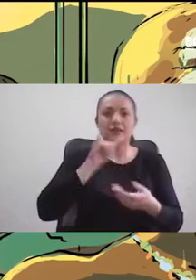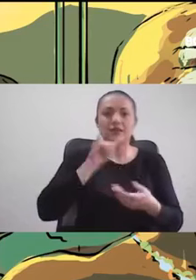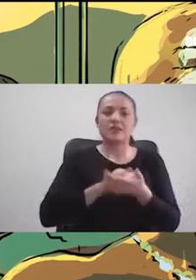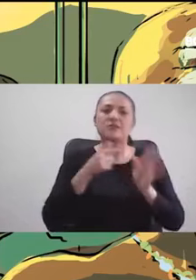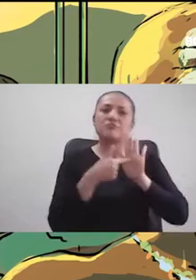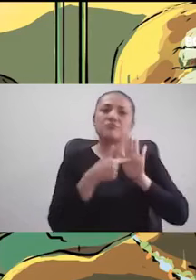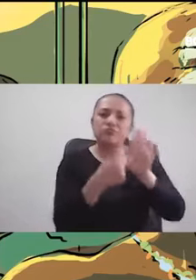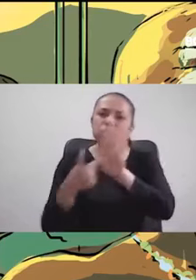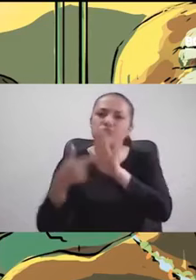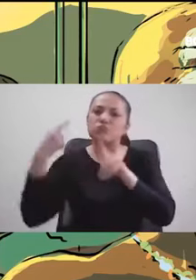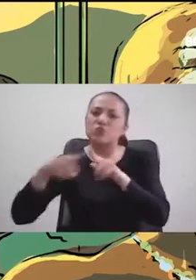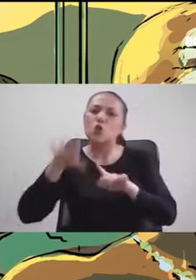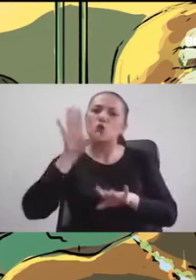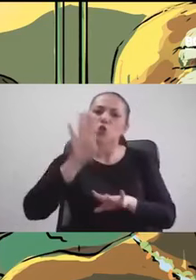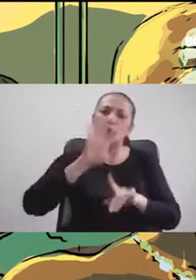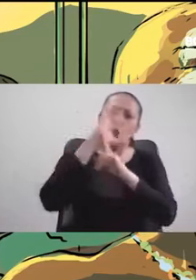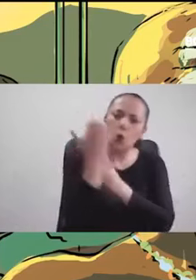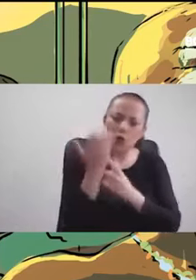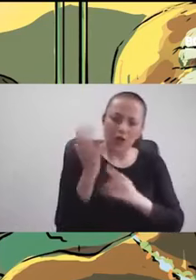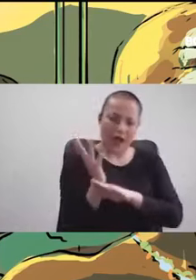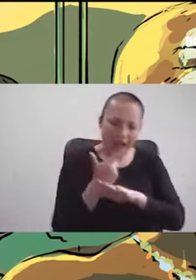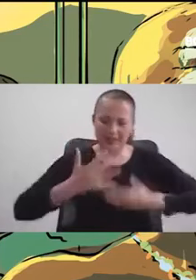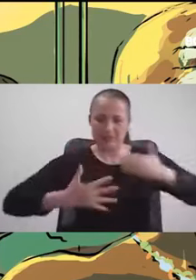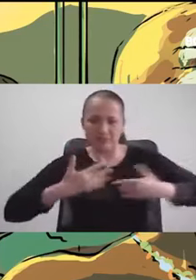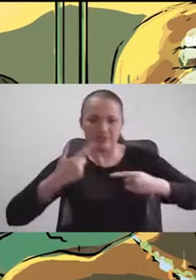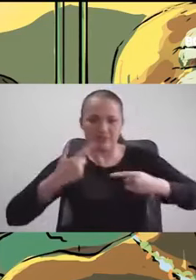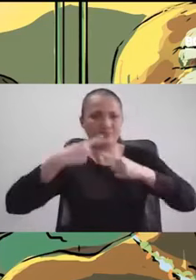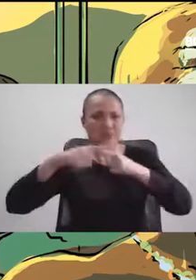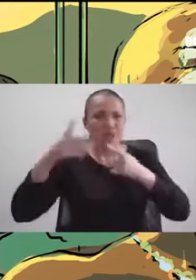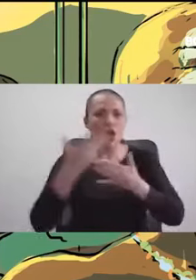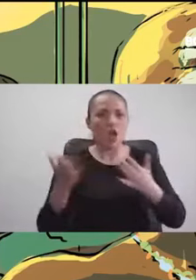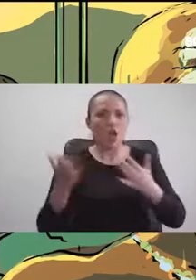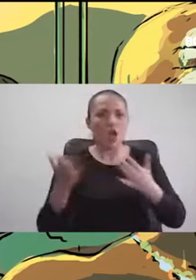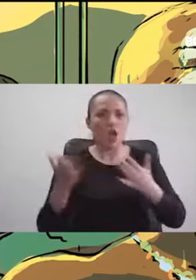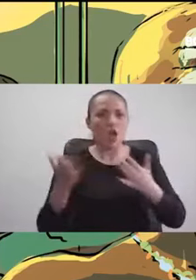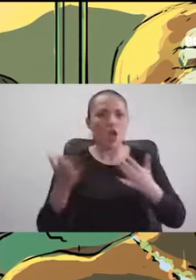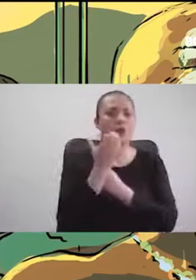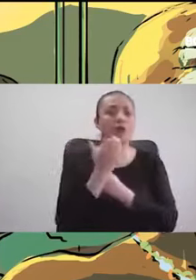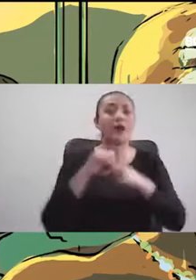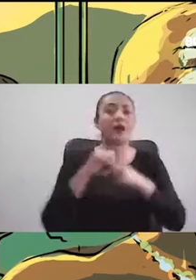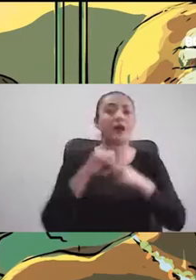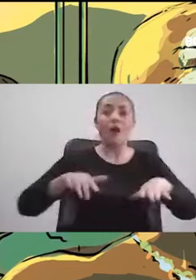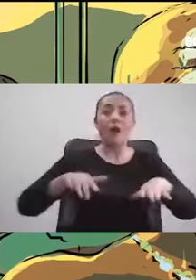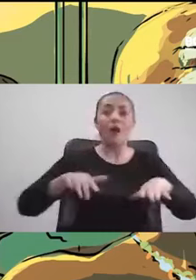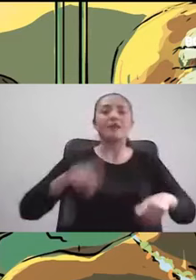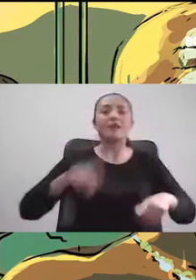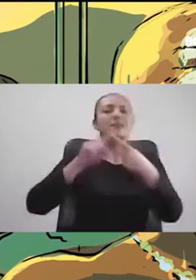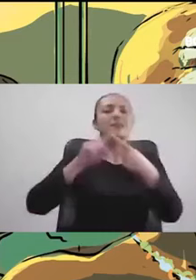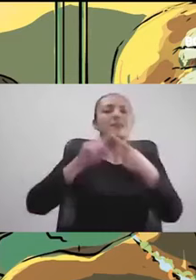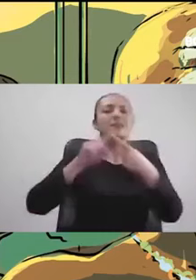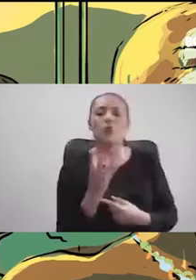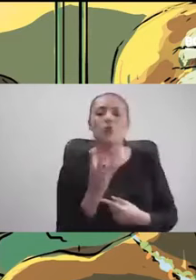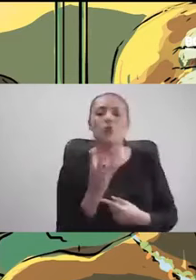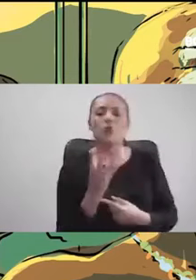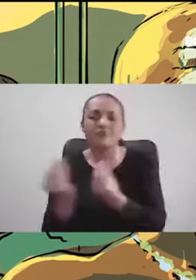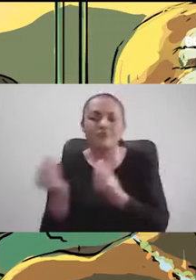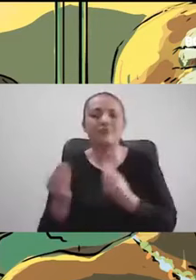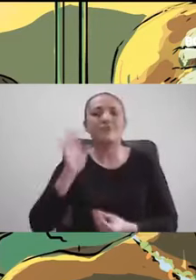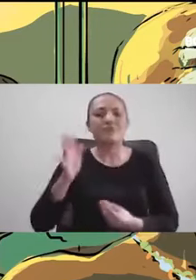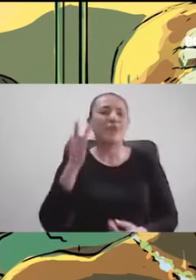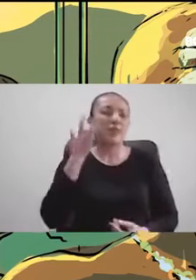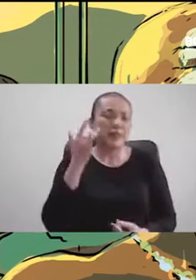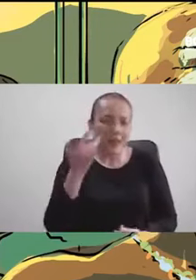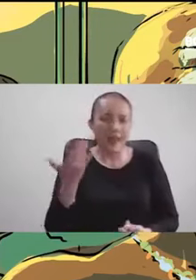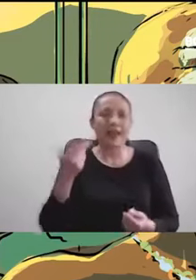en el espacio de arte para la interculturalidad de grupos étnicos, plataforma que anualmente se desarrolla en el marco de la Feria Internacional